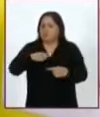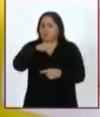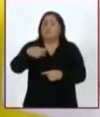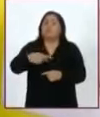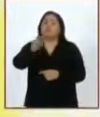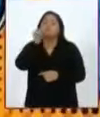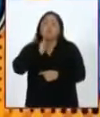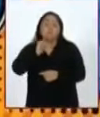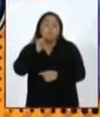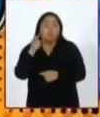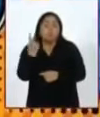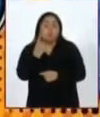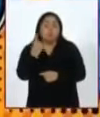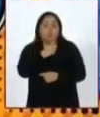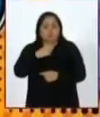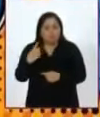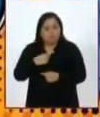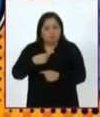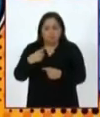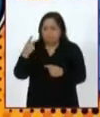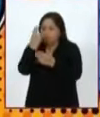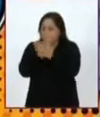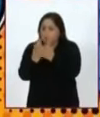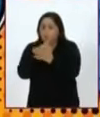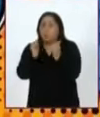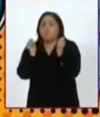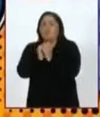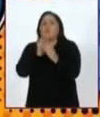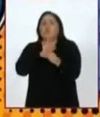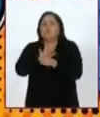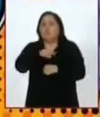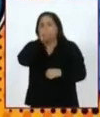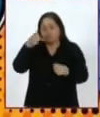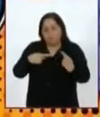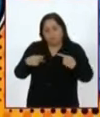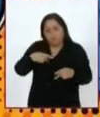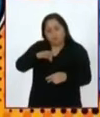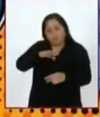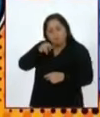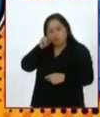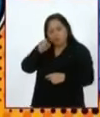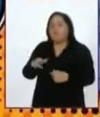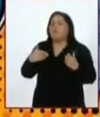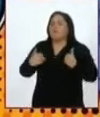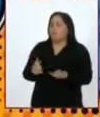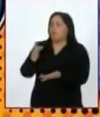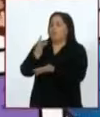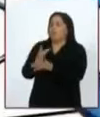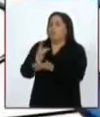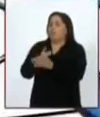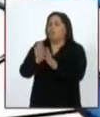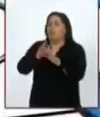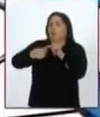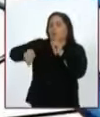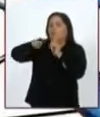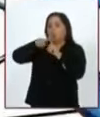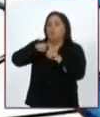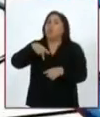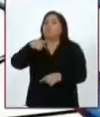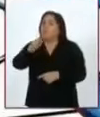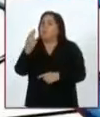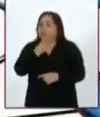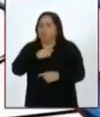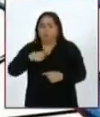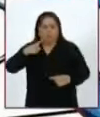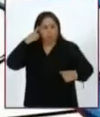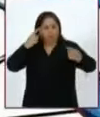que presenten personajes con los cuales los lectores se puedan identificar positivamente, mantengan un